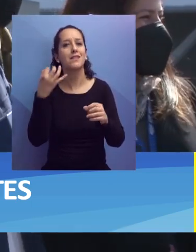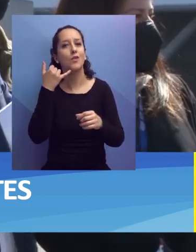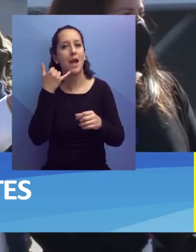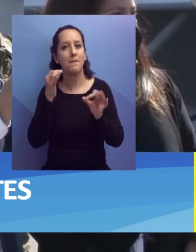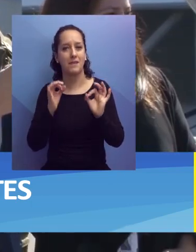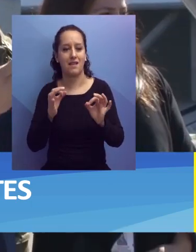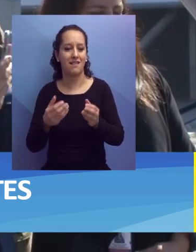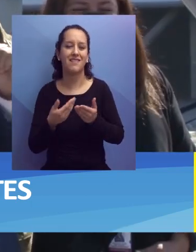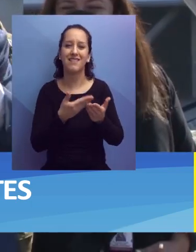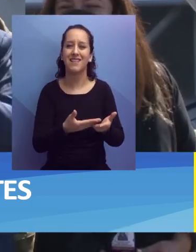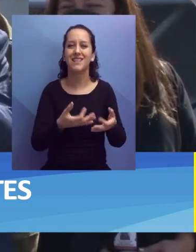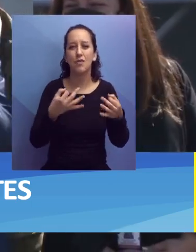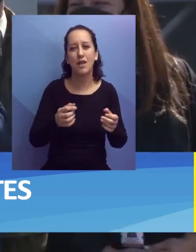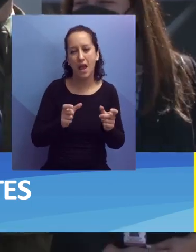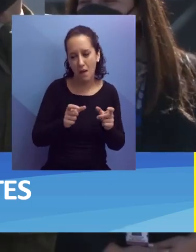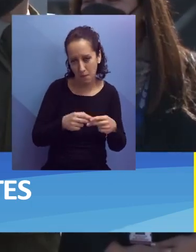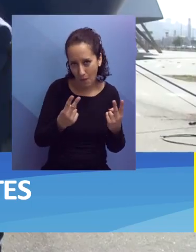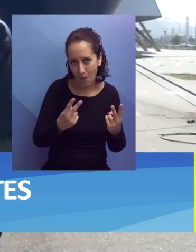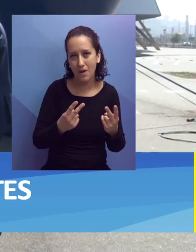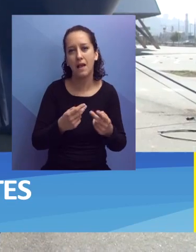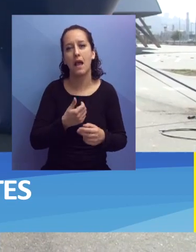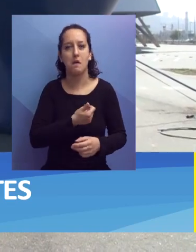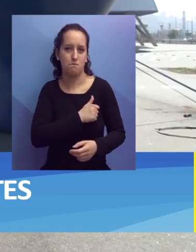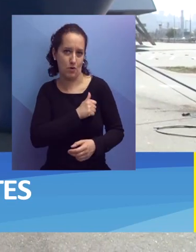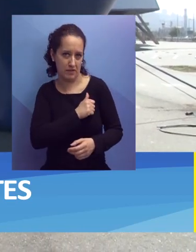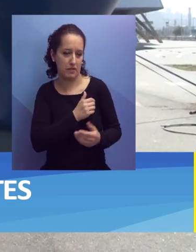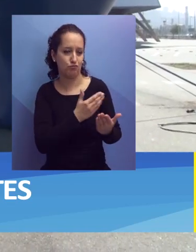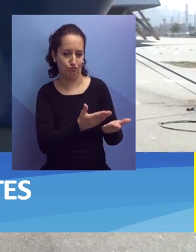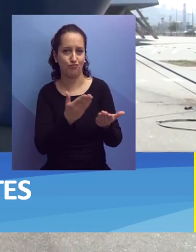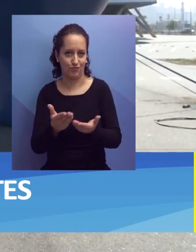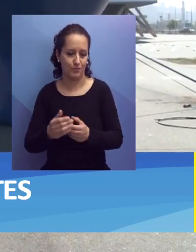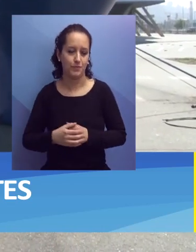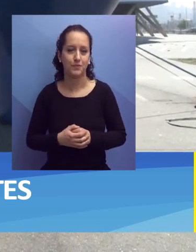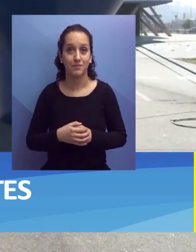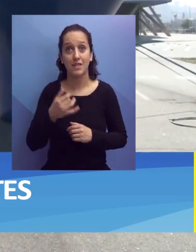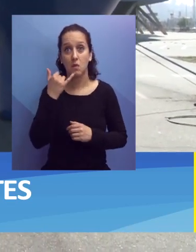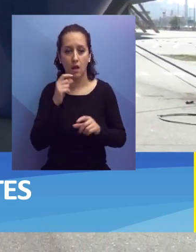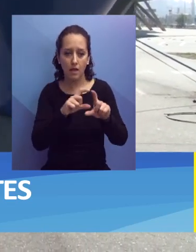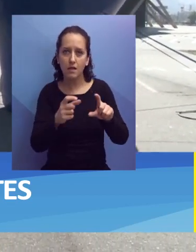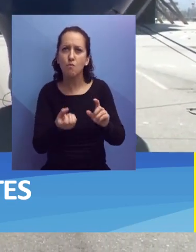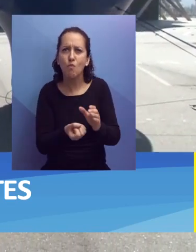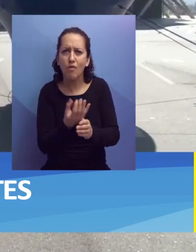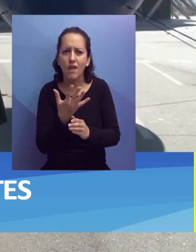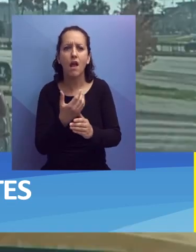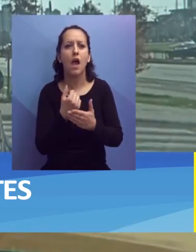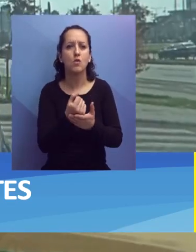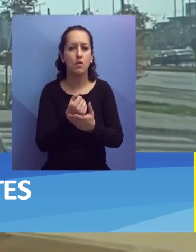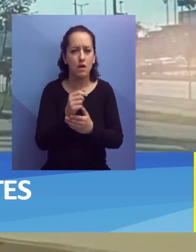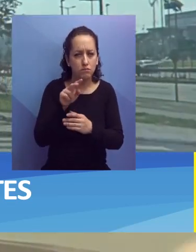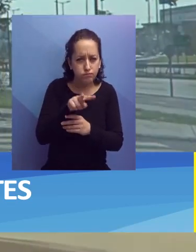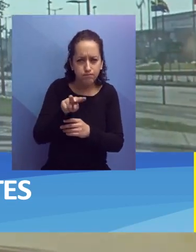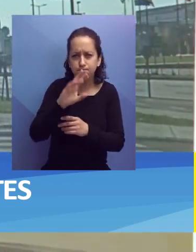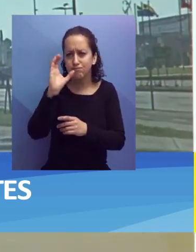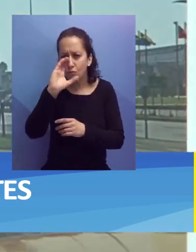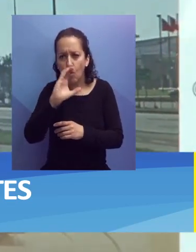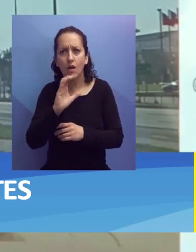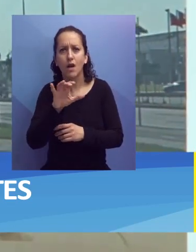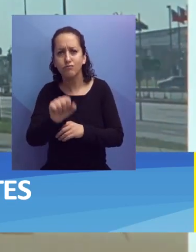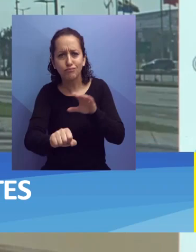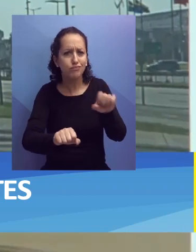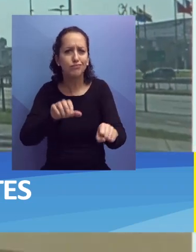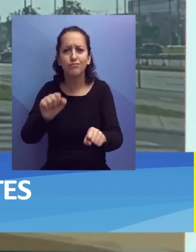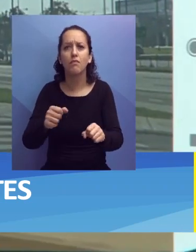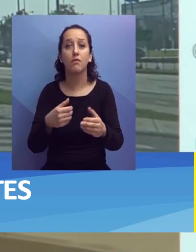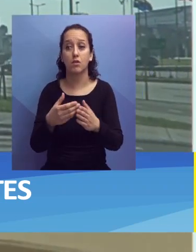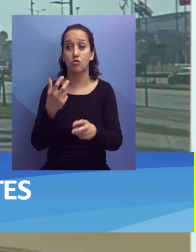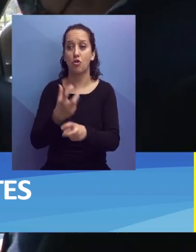de la Dirección de Seguridad Pública y Policías. Este sistema permitirá fortalecer la búsqueda, detección e identificación de